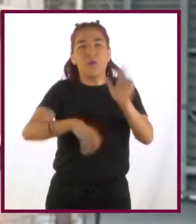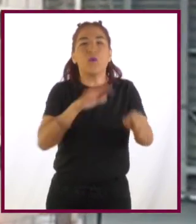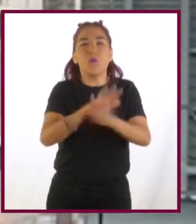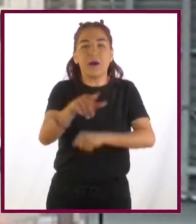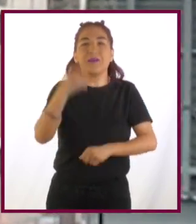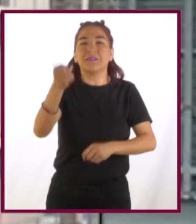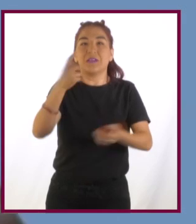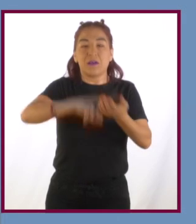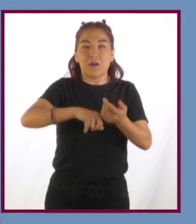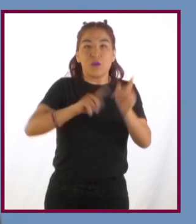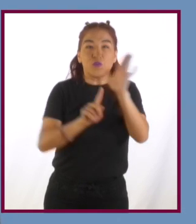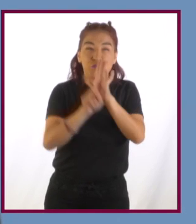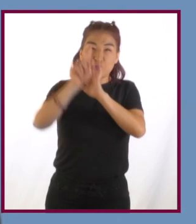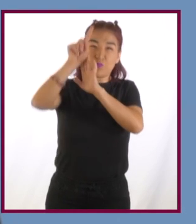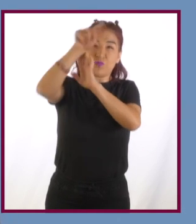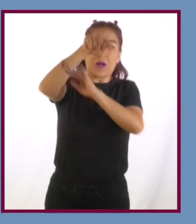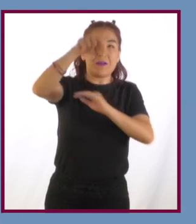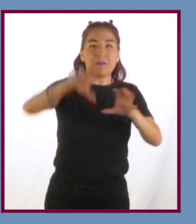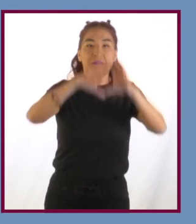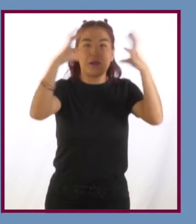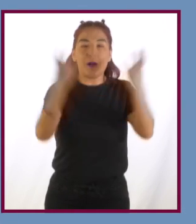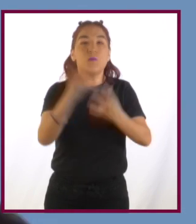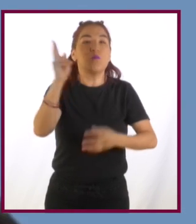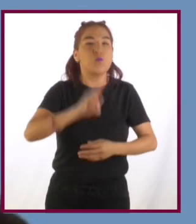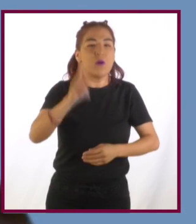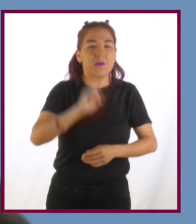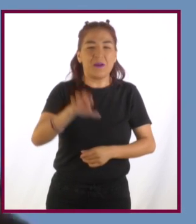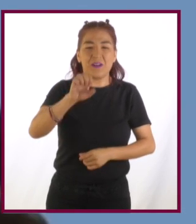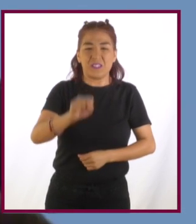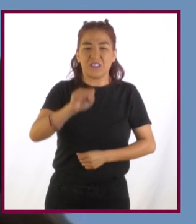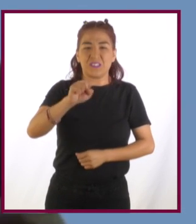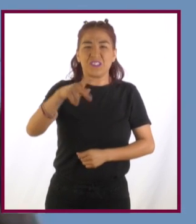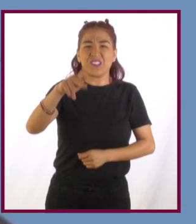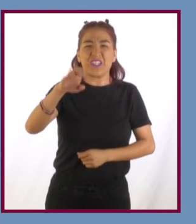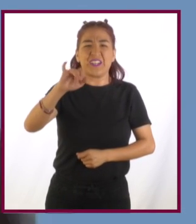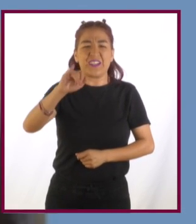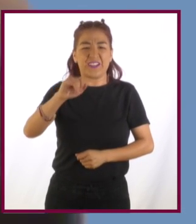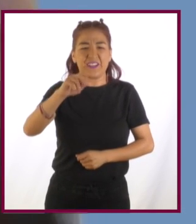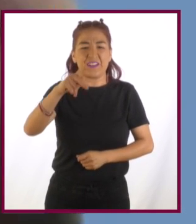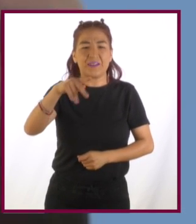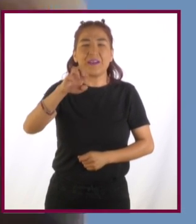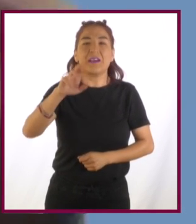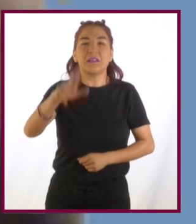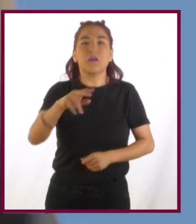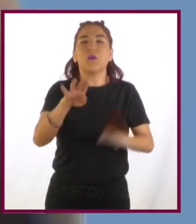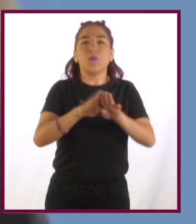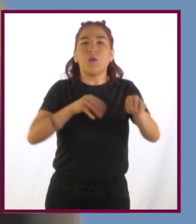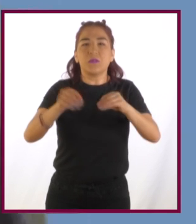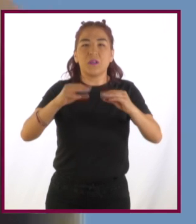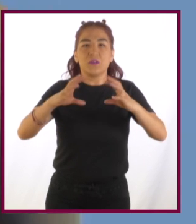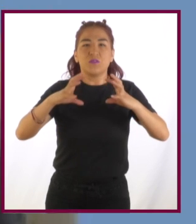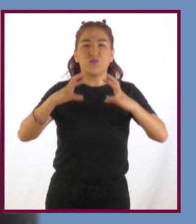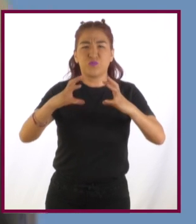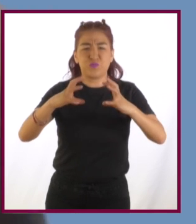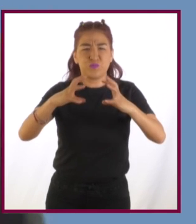ejemplo, un satélite que se va a mandar al espacio tiene que pasar por una prueba de shaker. ¿Qué es eso?